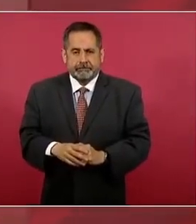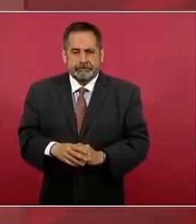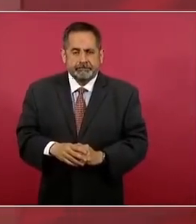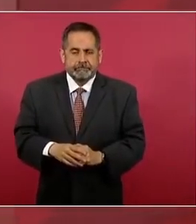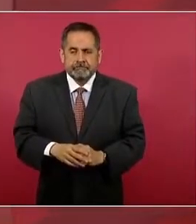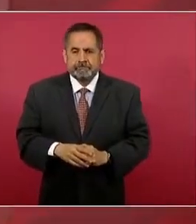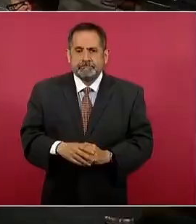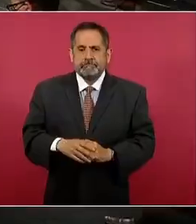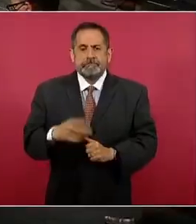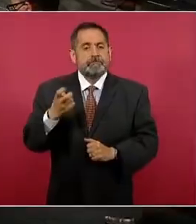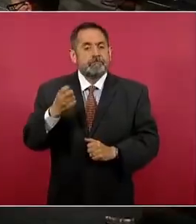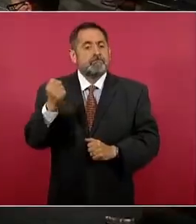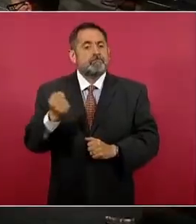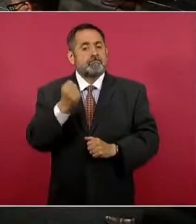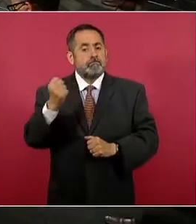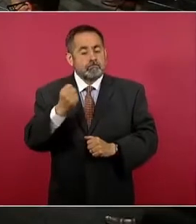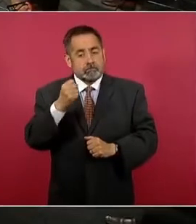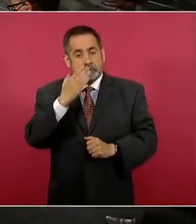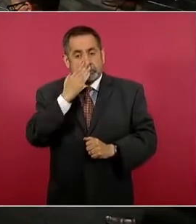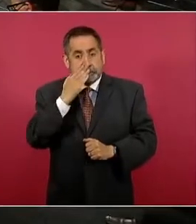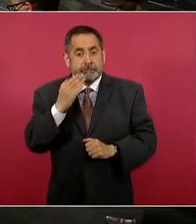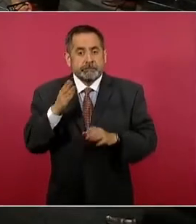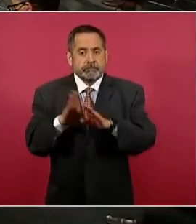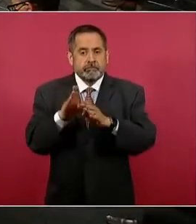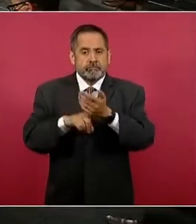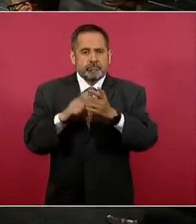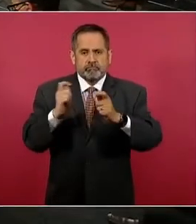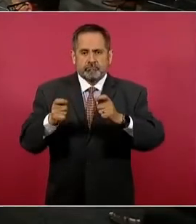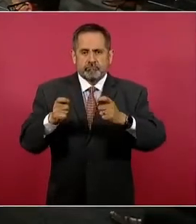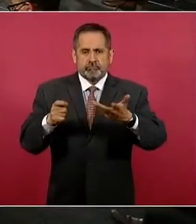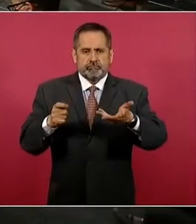Y afortunadamente por 4